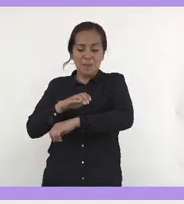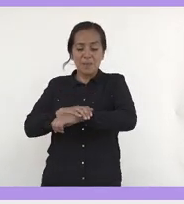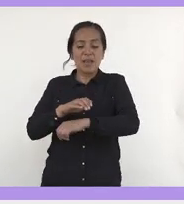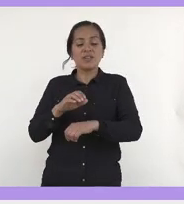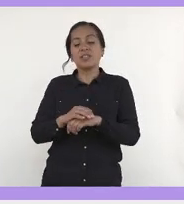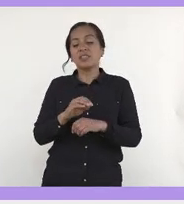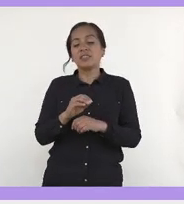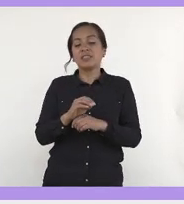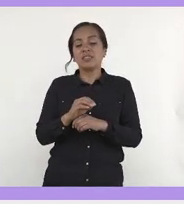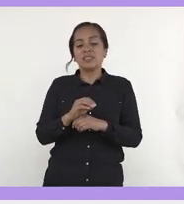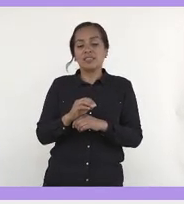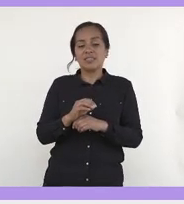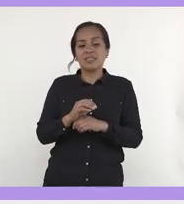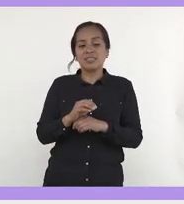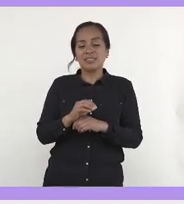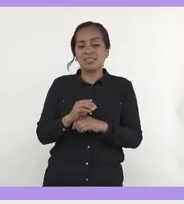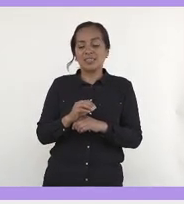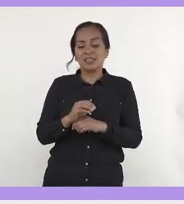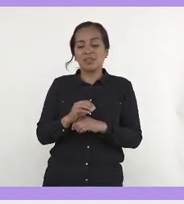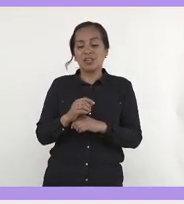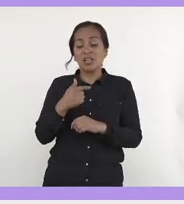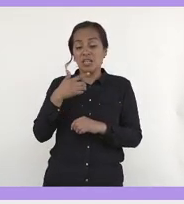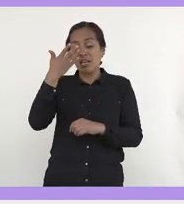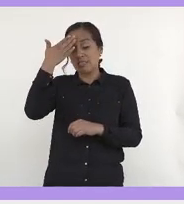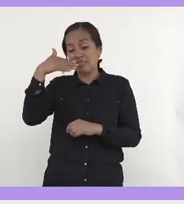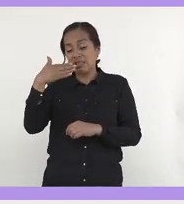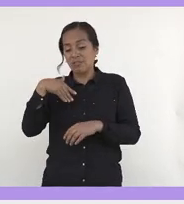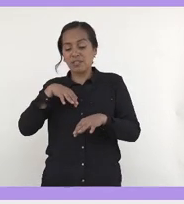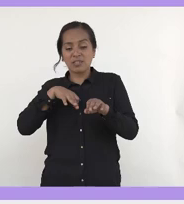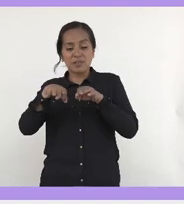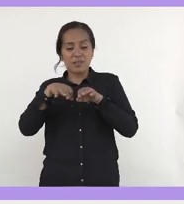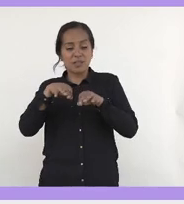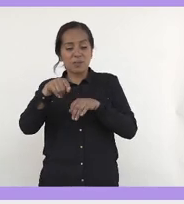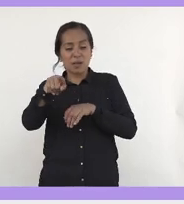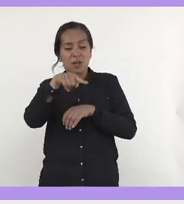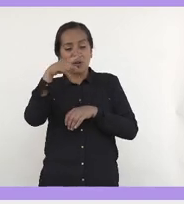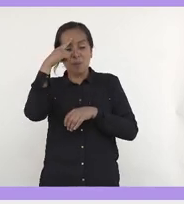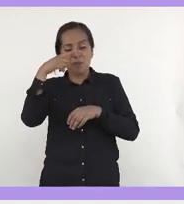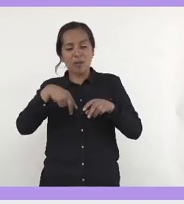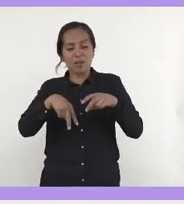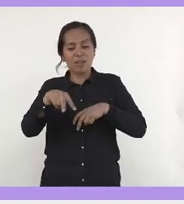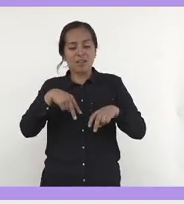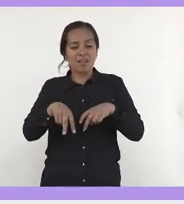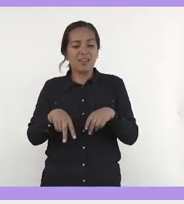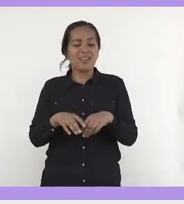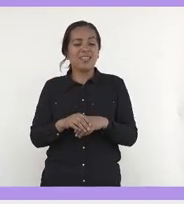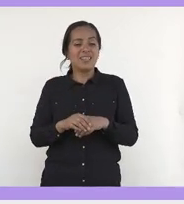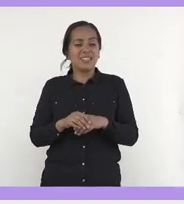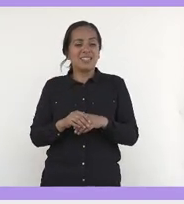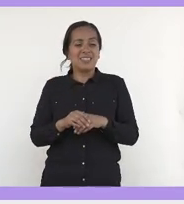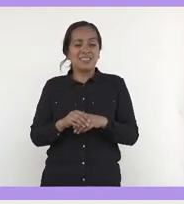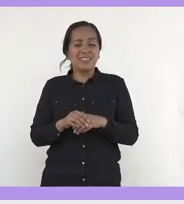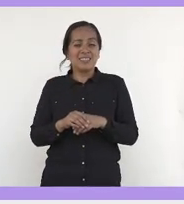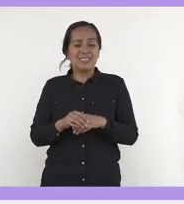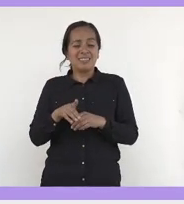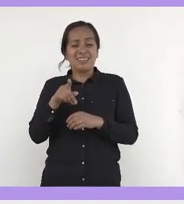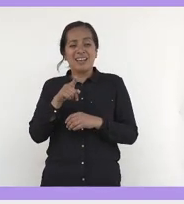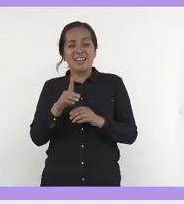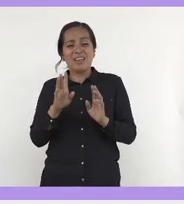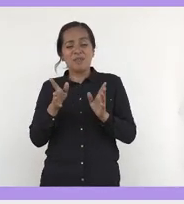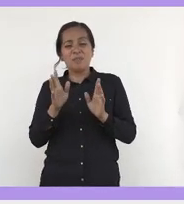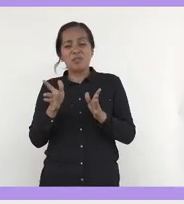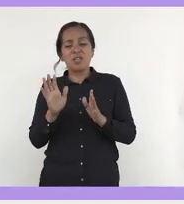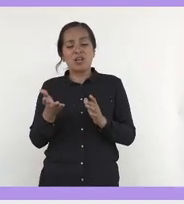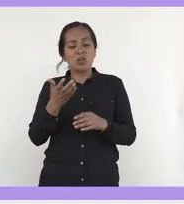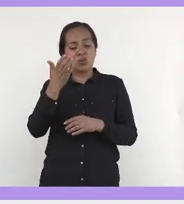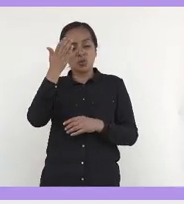que querían ser futbolistas que estaban trabajando para ser futbolistas de pronto por terceros Estabas ahí en la vida y te tocaba Pues desde ahí ya conocer